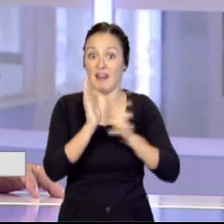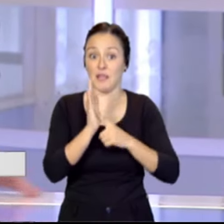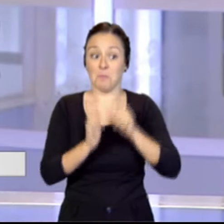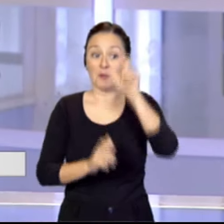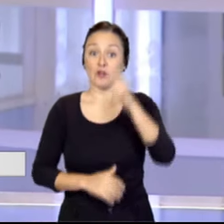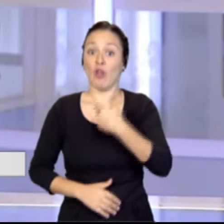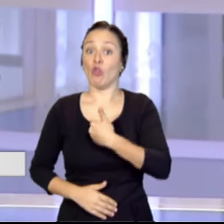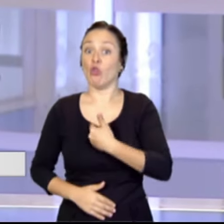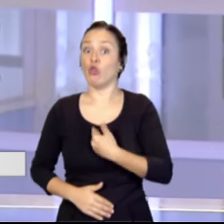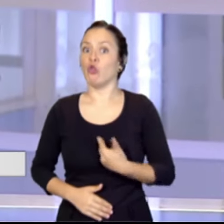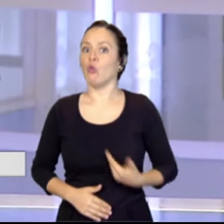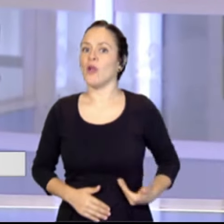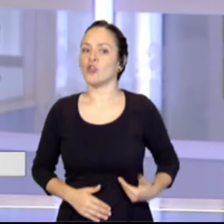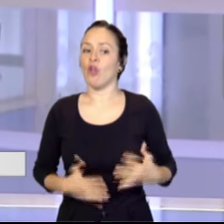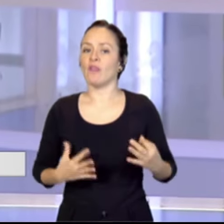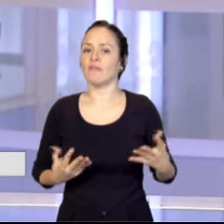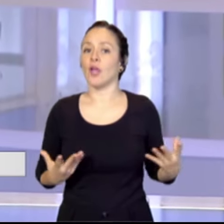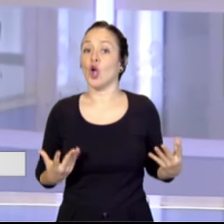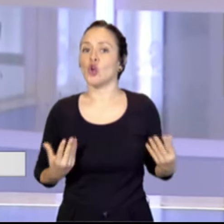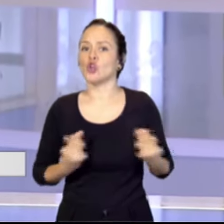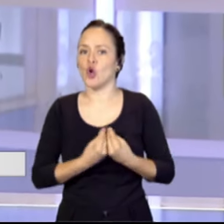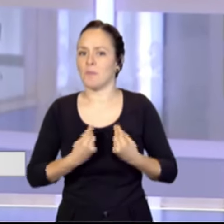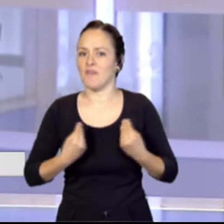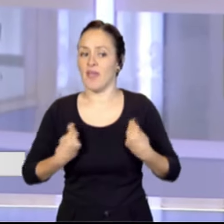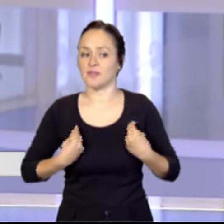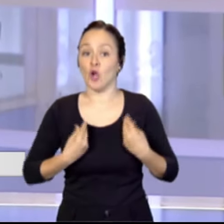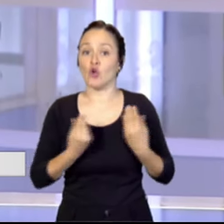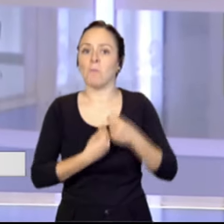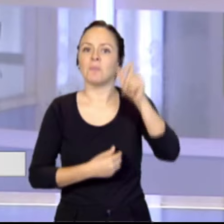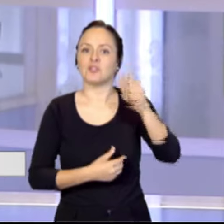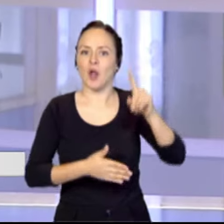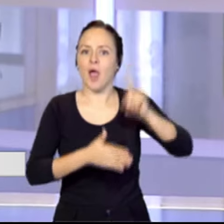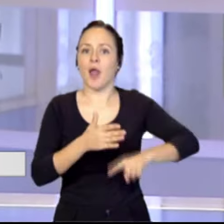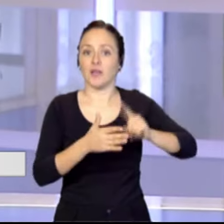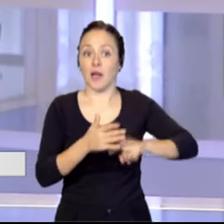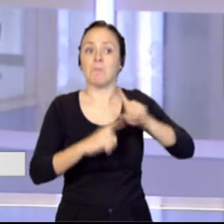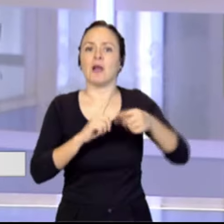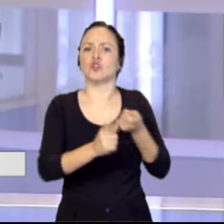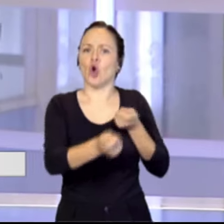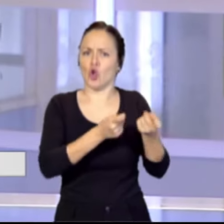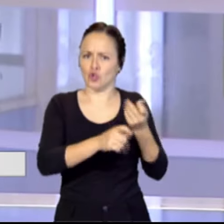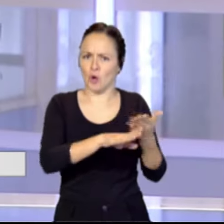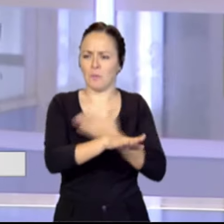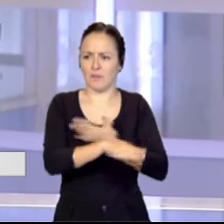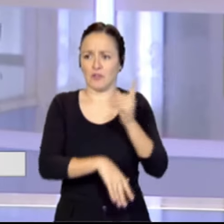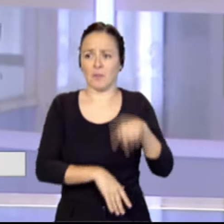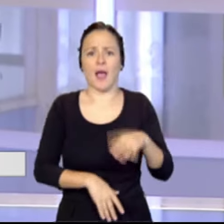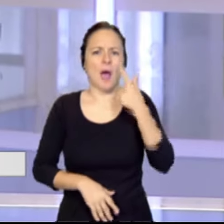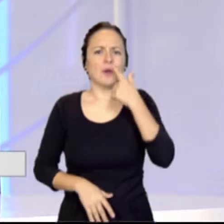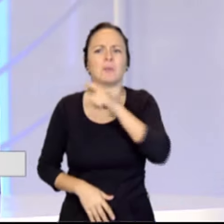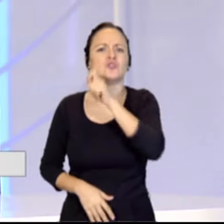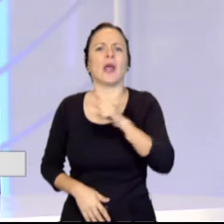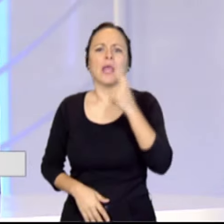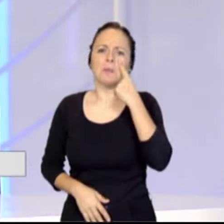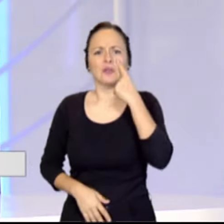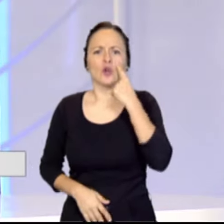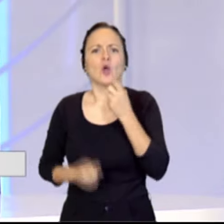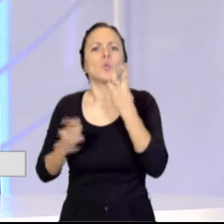al propietario a convivir con los que están allí con un controles porque es muy importantes los controles o sea cuántos inspectores tenemos para ver qué está